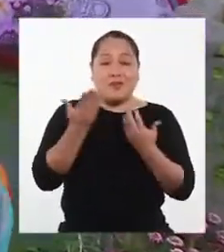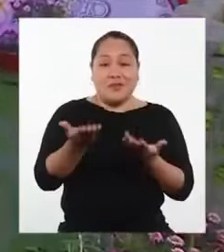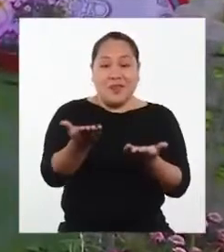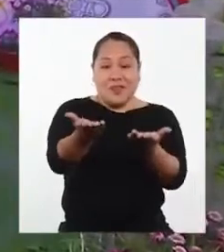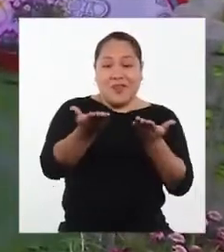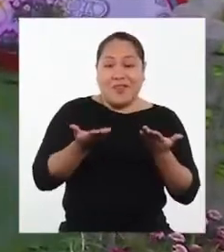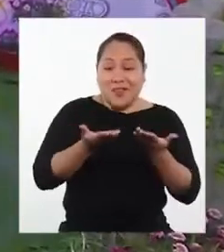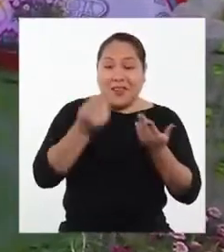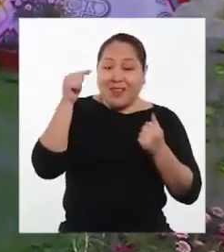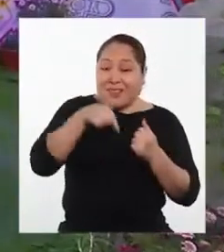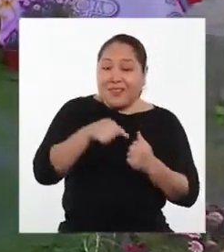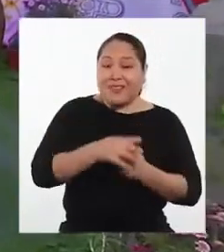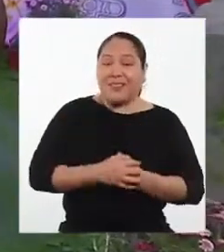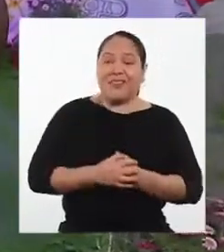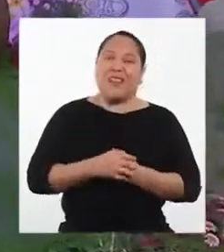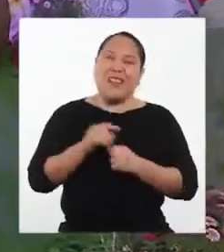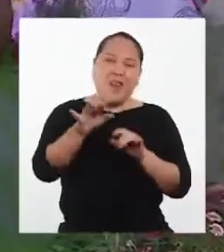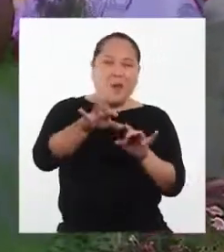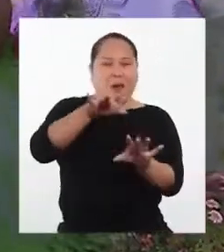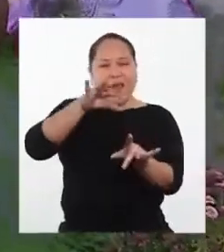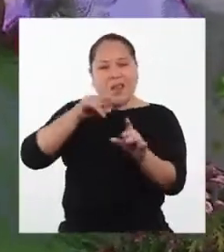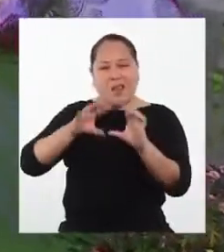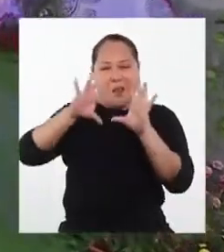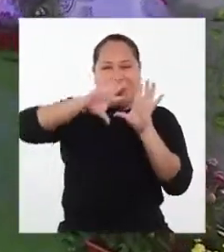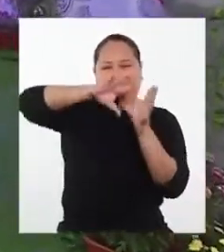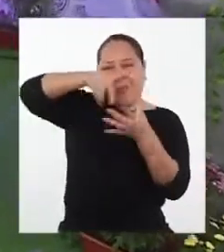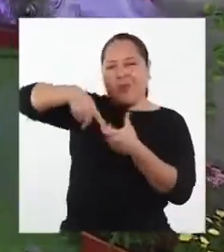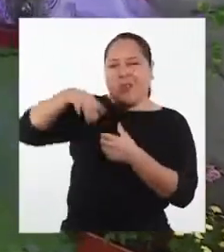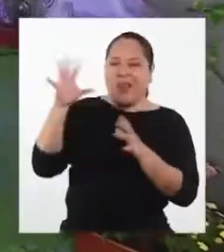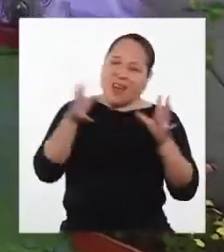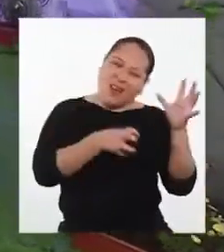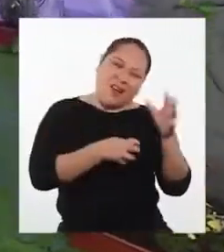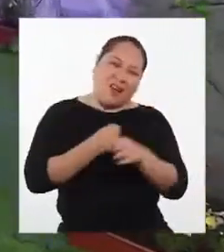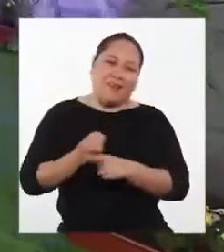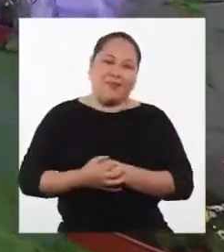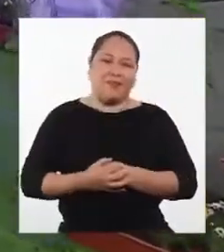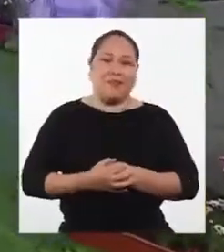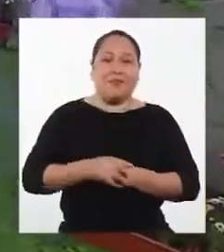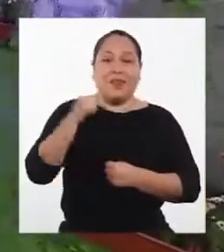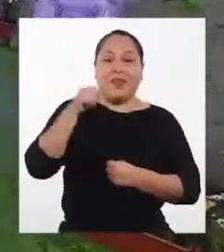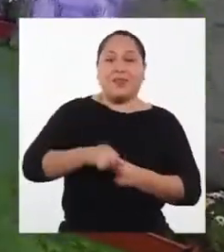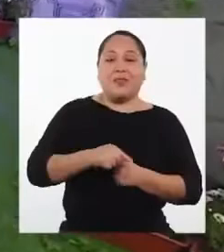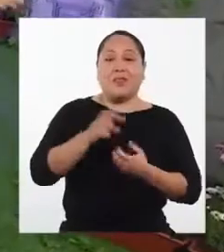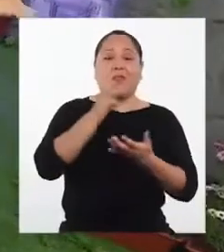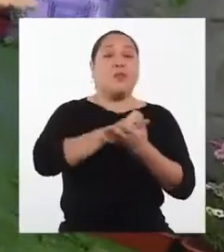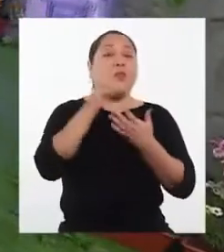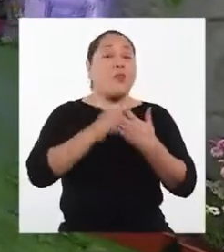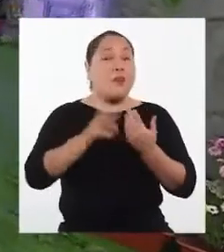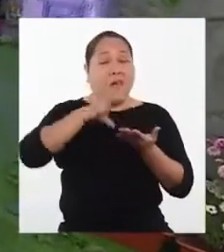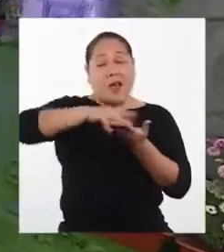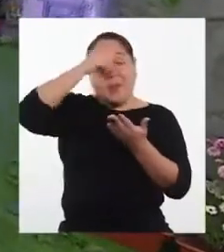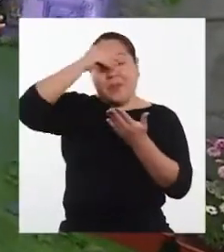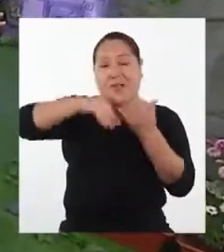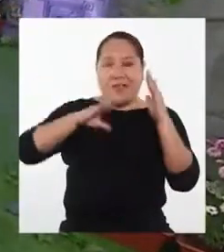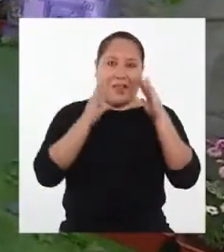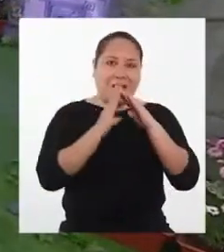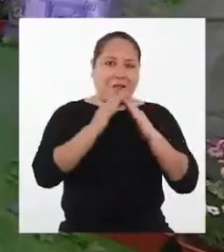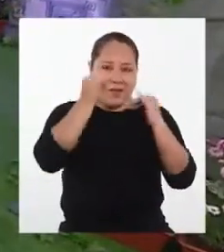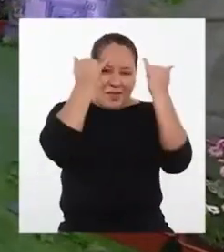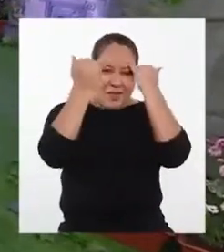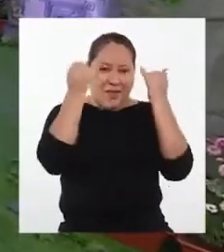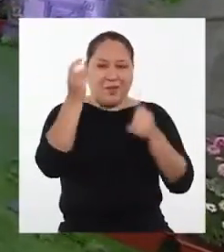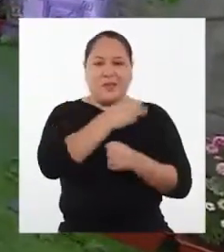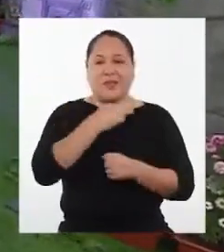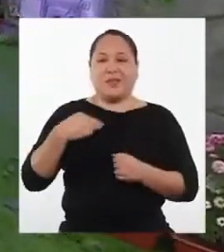Les damos la bienvenida a... ¡El mágico mundo de Decau! Este es un programa de Aprendo en Casa, una iniciativa